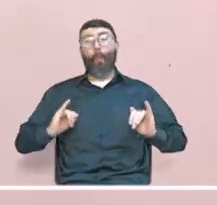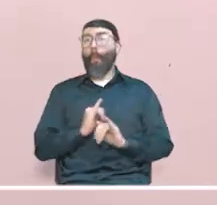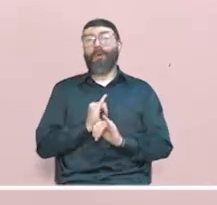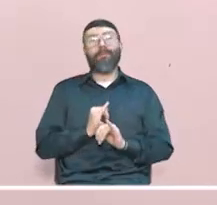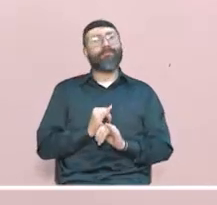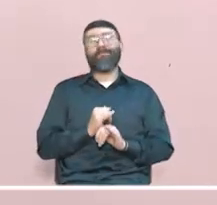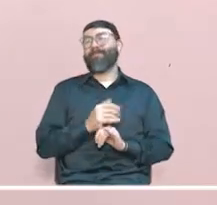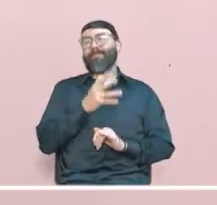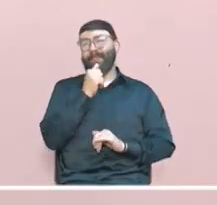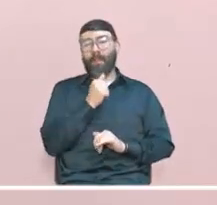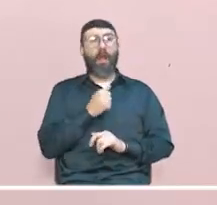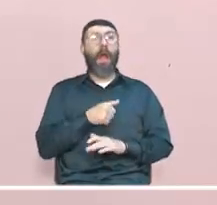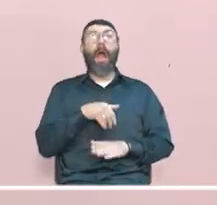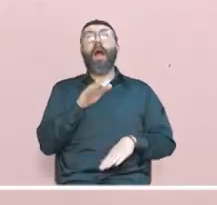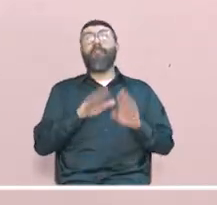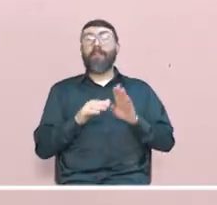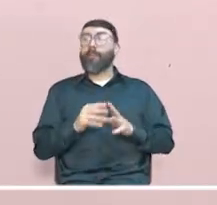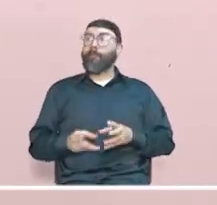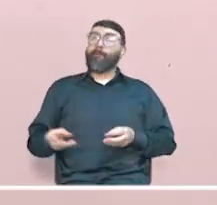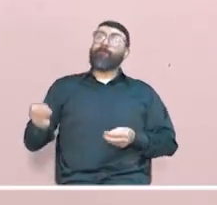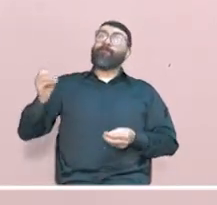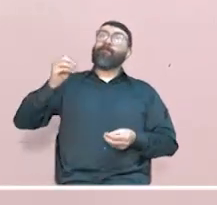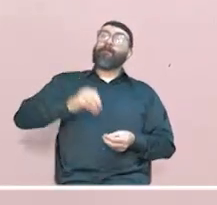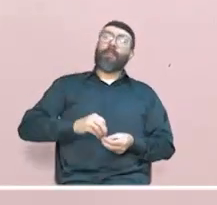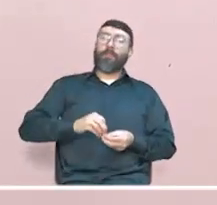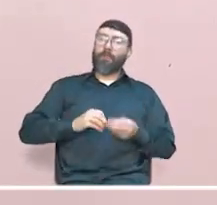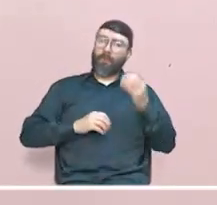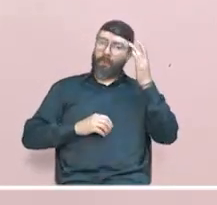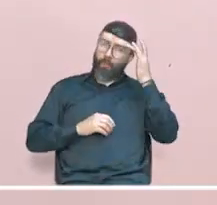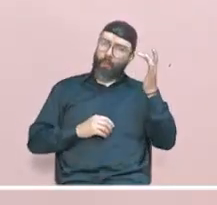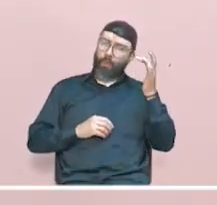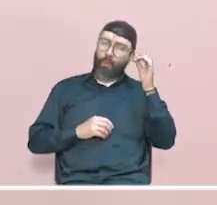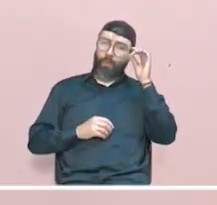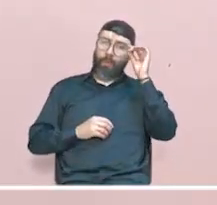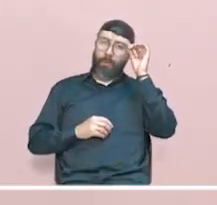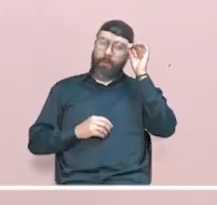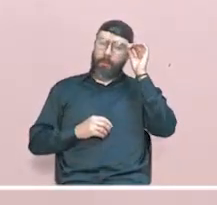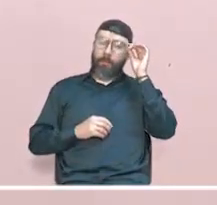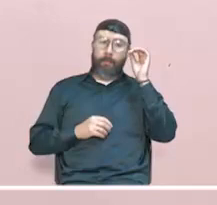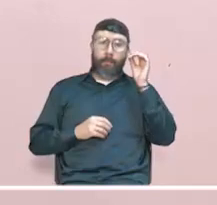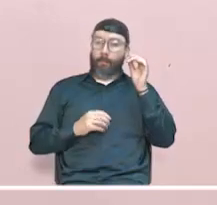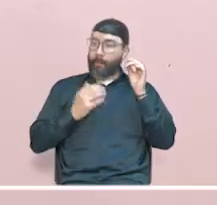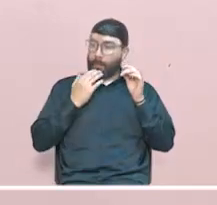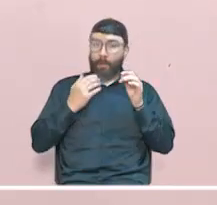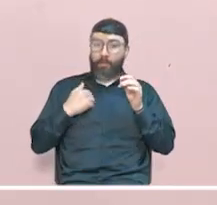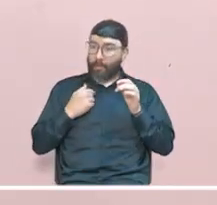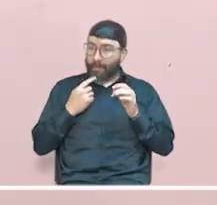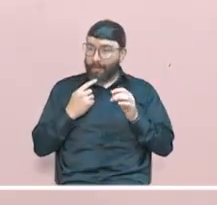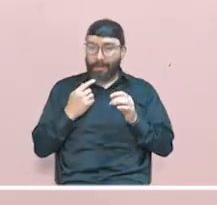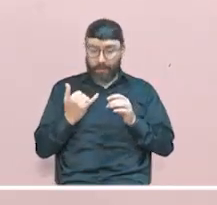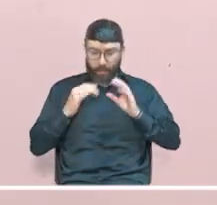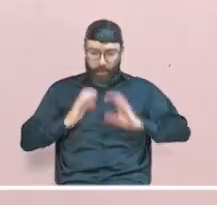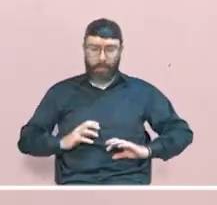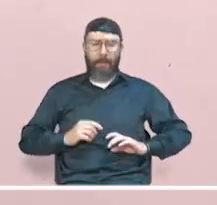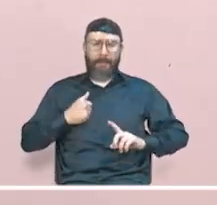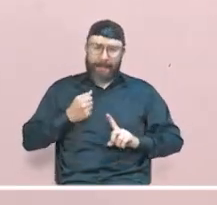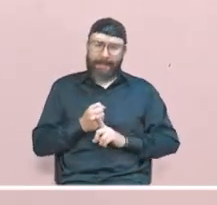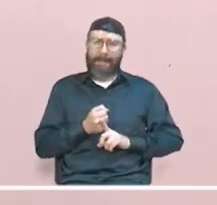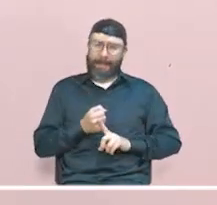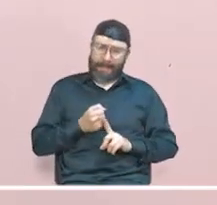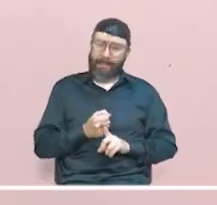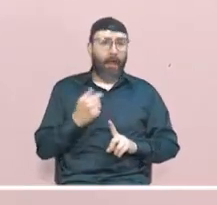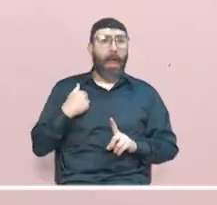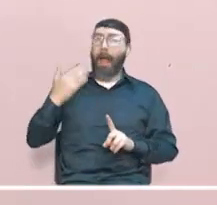en algunos casos se puede incrementar. ¿Por qué razón? Porque si yo someto al organismo a un estrés físico al que antes no